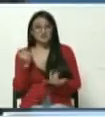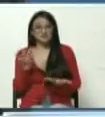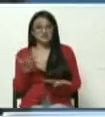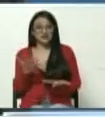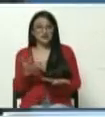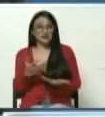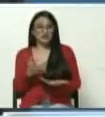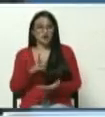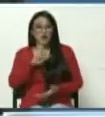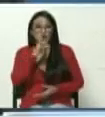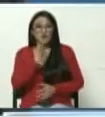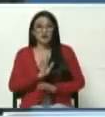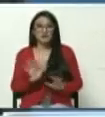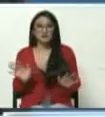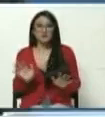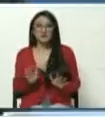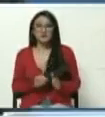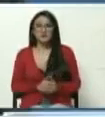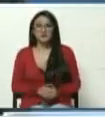tragedia